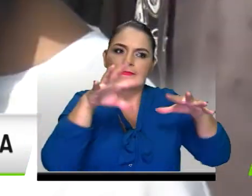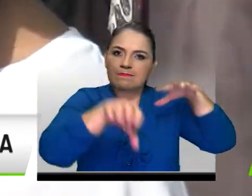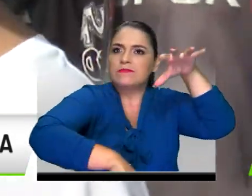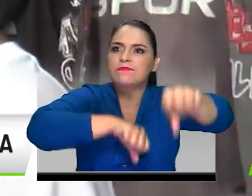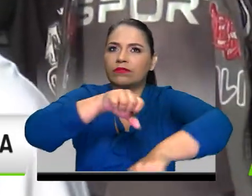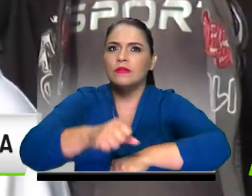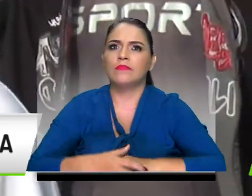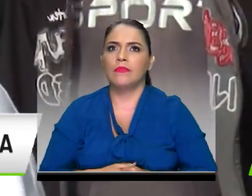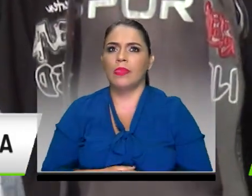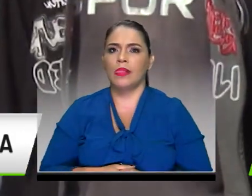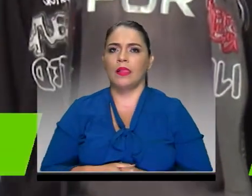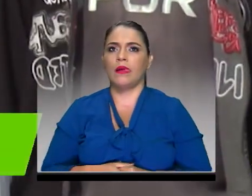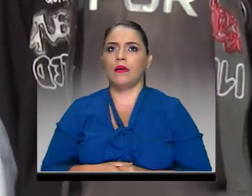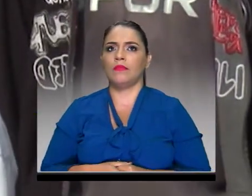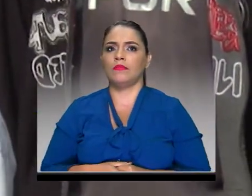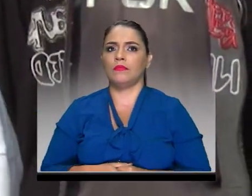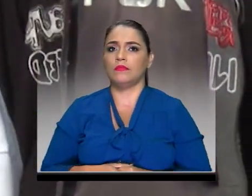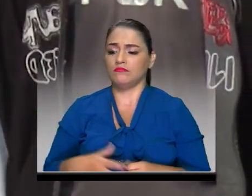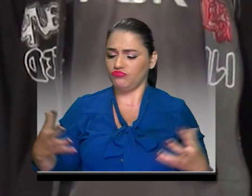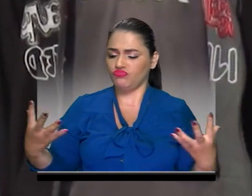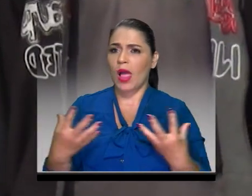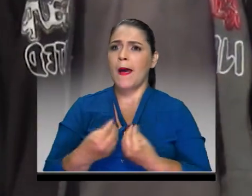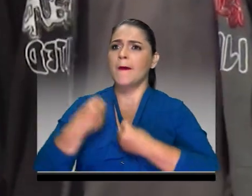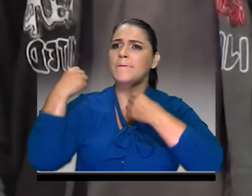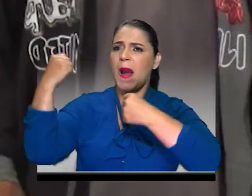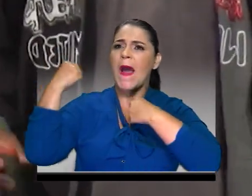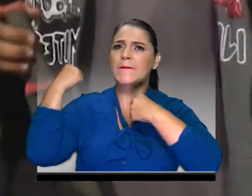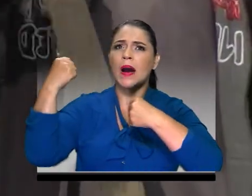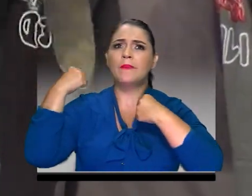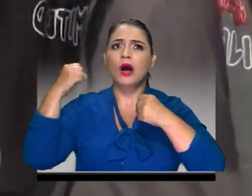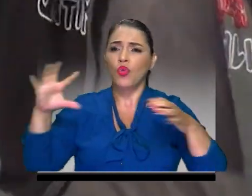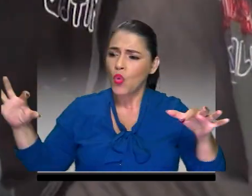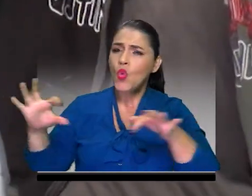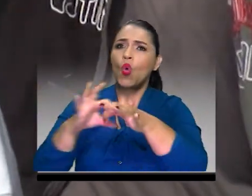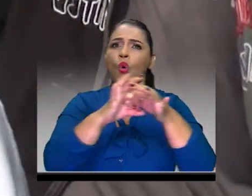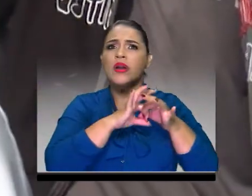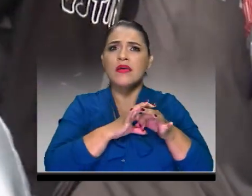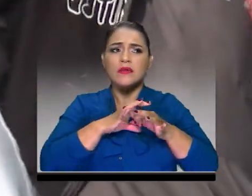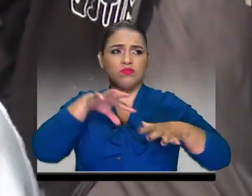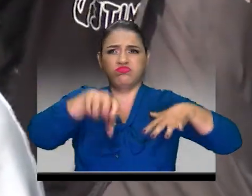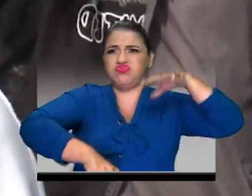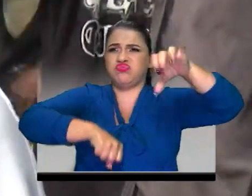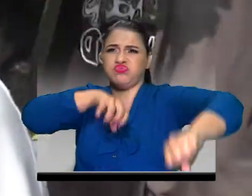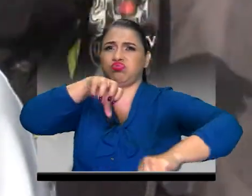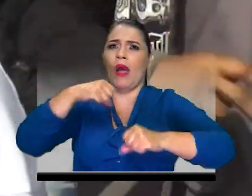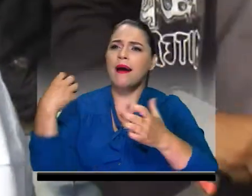Porque la voz del pueblo es la voz de todos. Y si todo el pueblo se une, vamos a